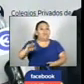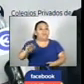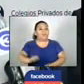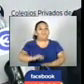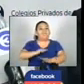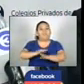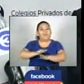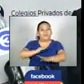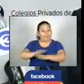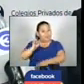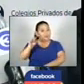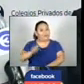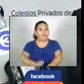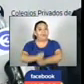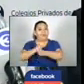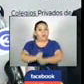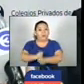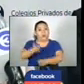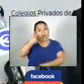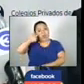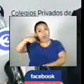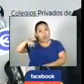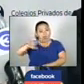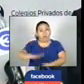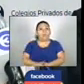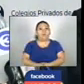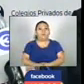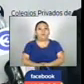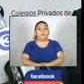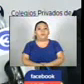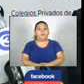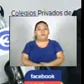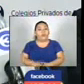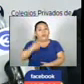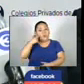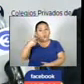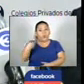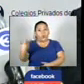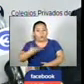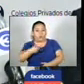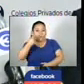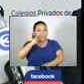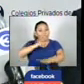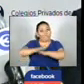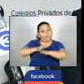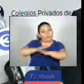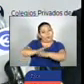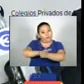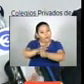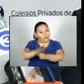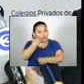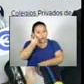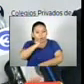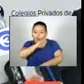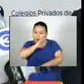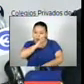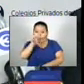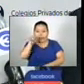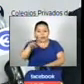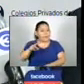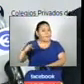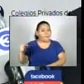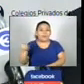evitar. Si nosotros trabajamos el tema de contagio de COVID preventivamente, es más